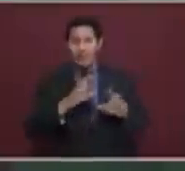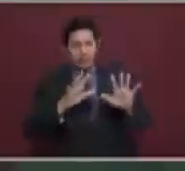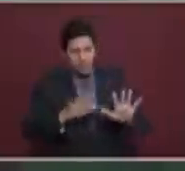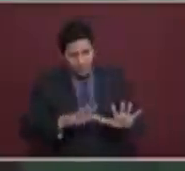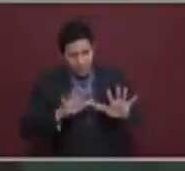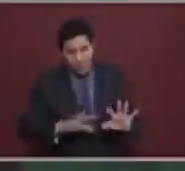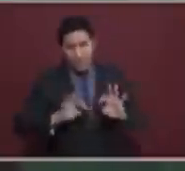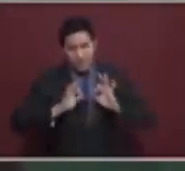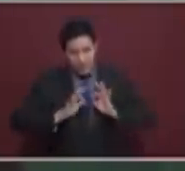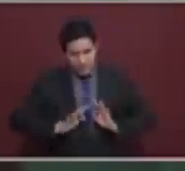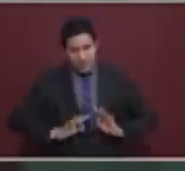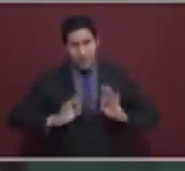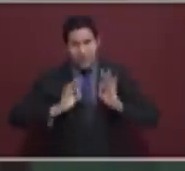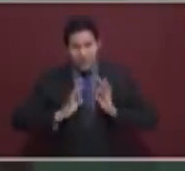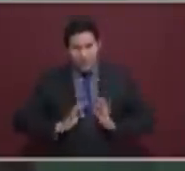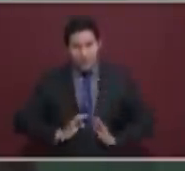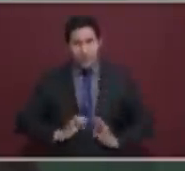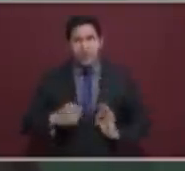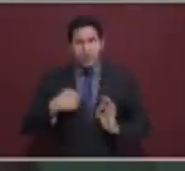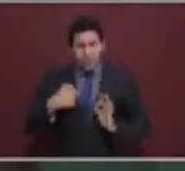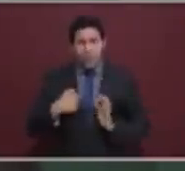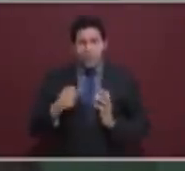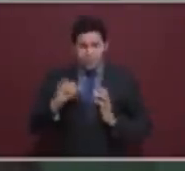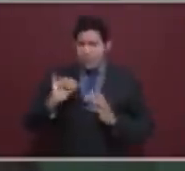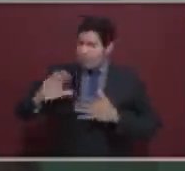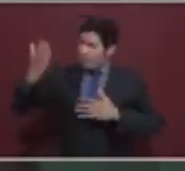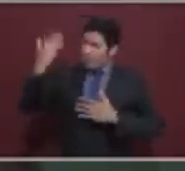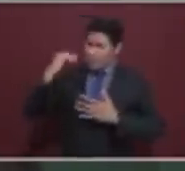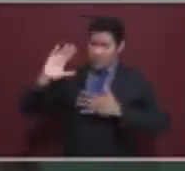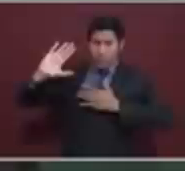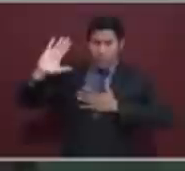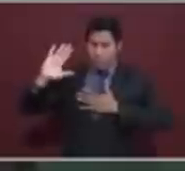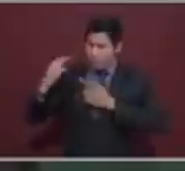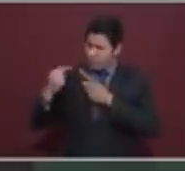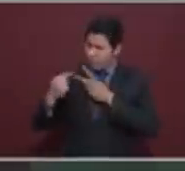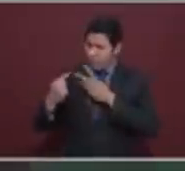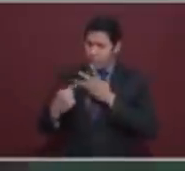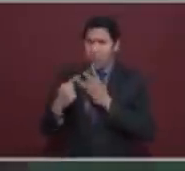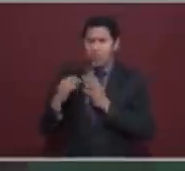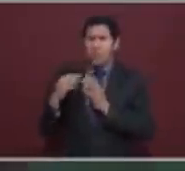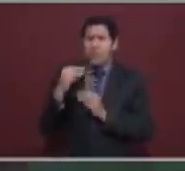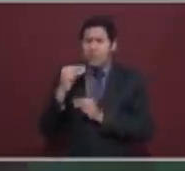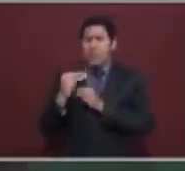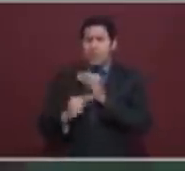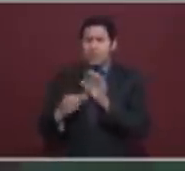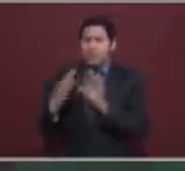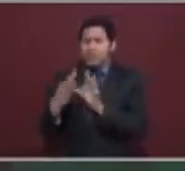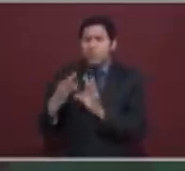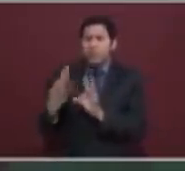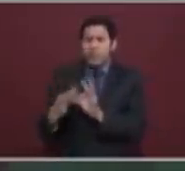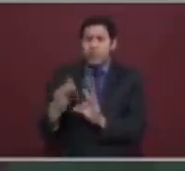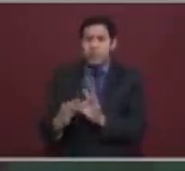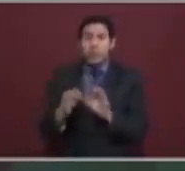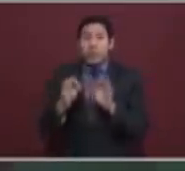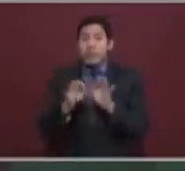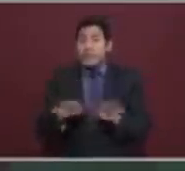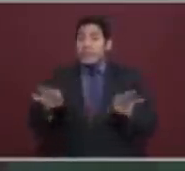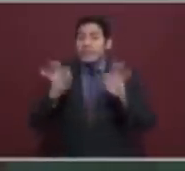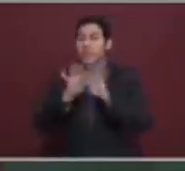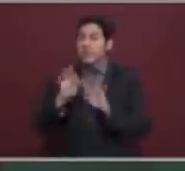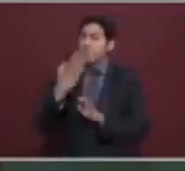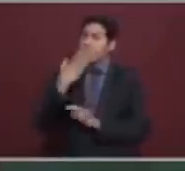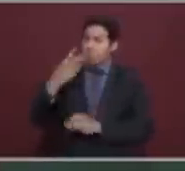estamos cumpliendo con nuestros compromisos o sea es importante que me pregunte sobre esto de la